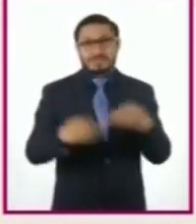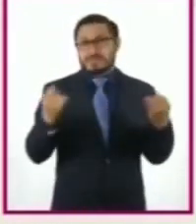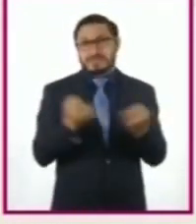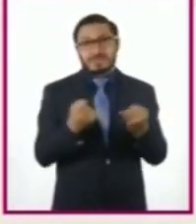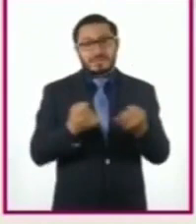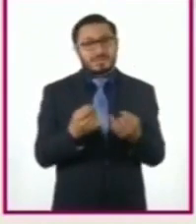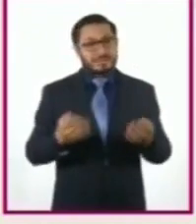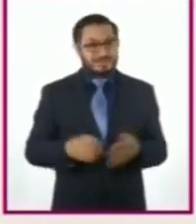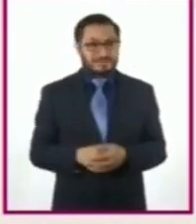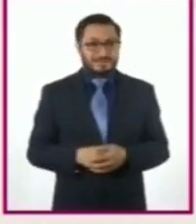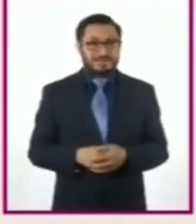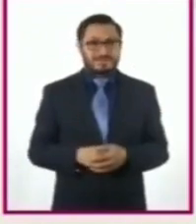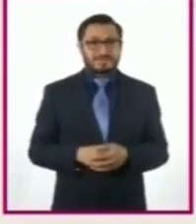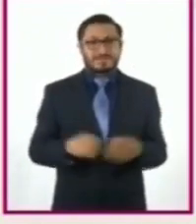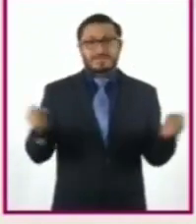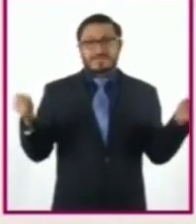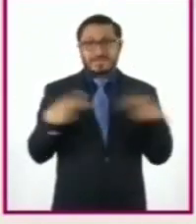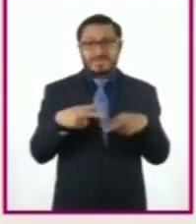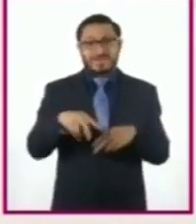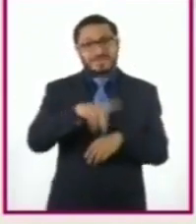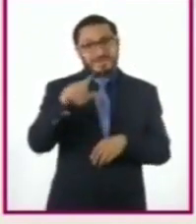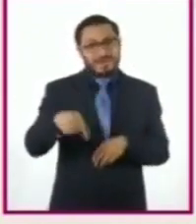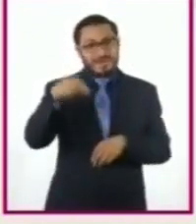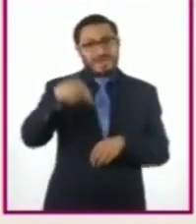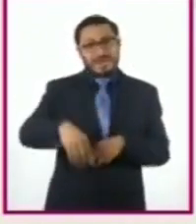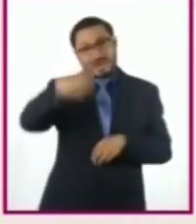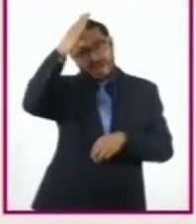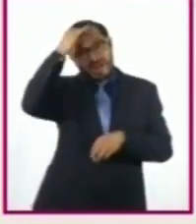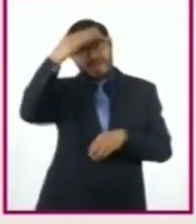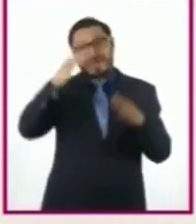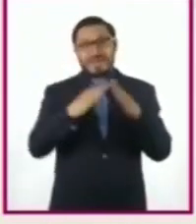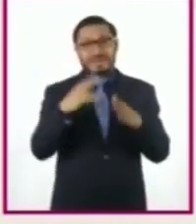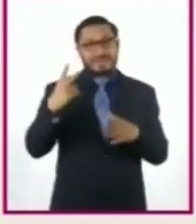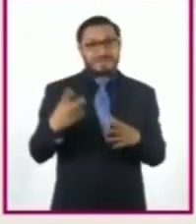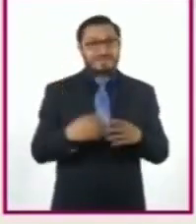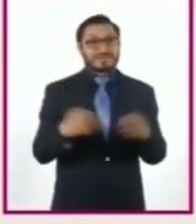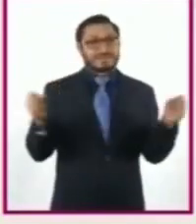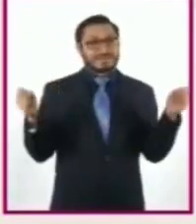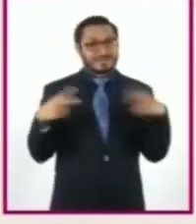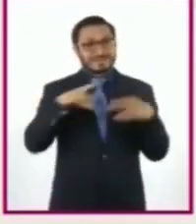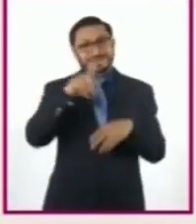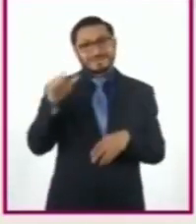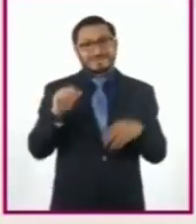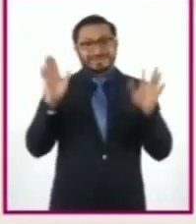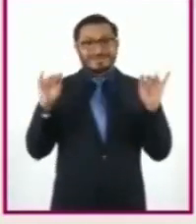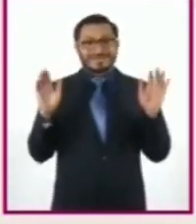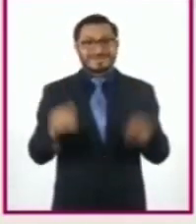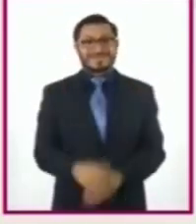vemos pronto aquí en Aprende en Casa 2. ¡Hasta la próxima!